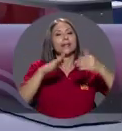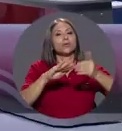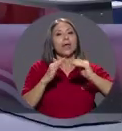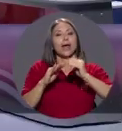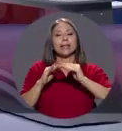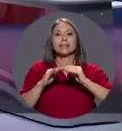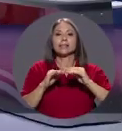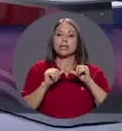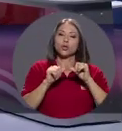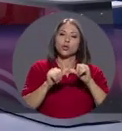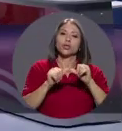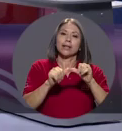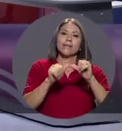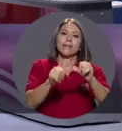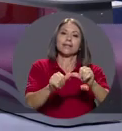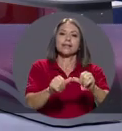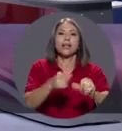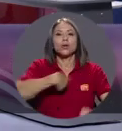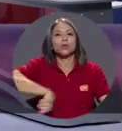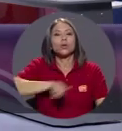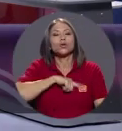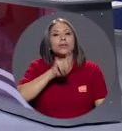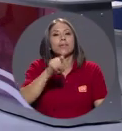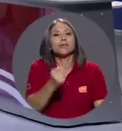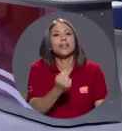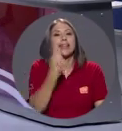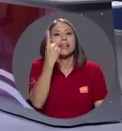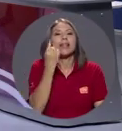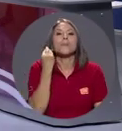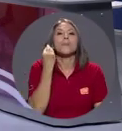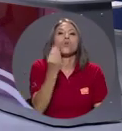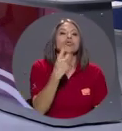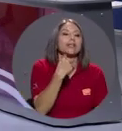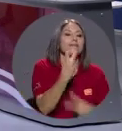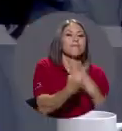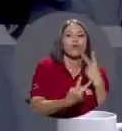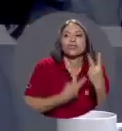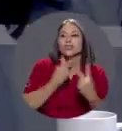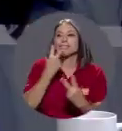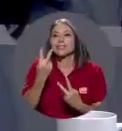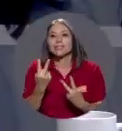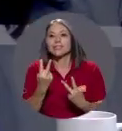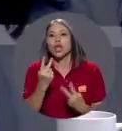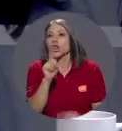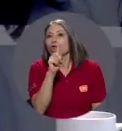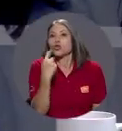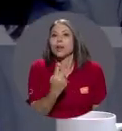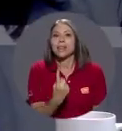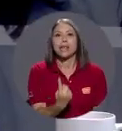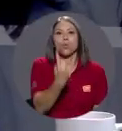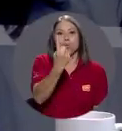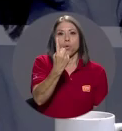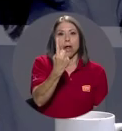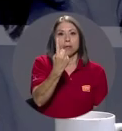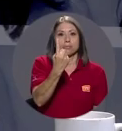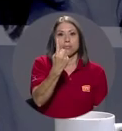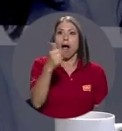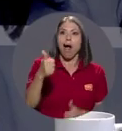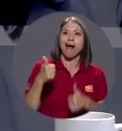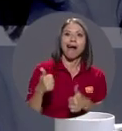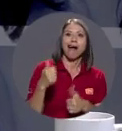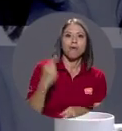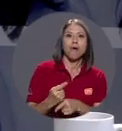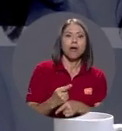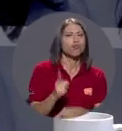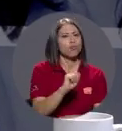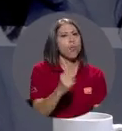generar ciudades sostenibles es entender que tenemos muchas voces en nuestra sociedad y que no hay una voz